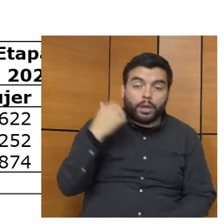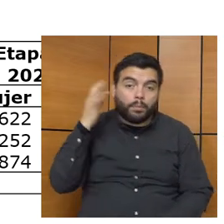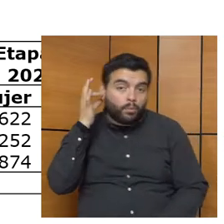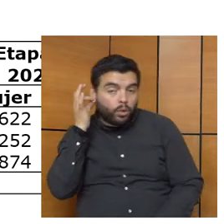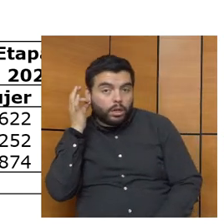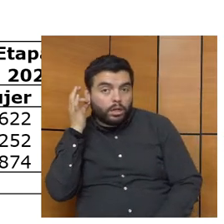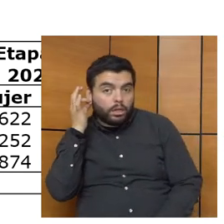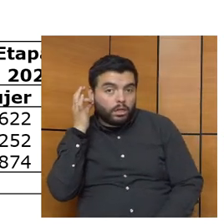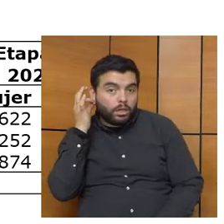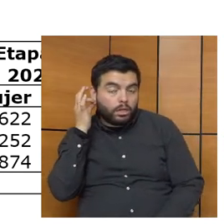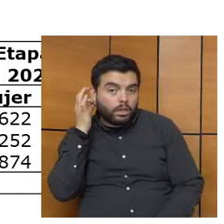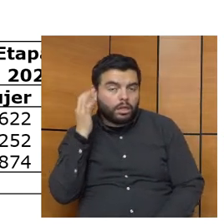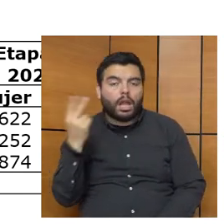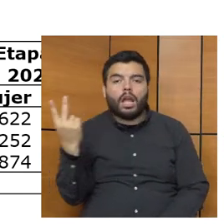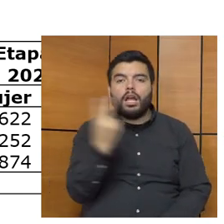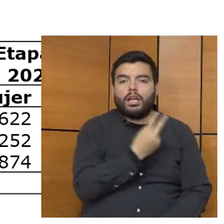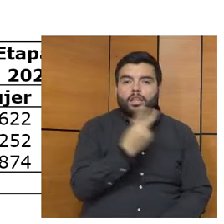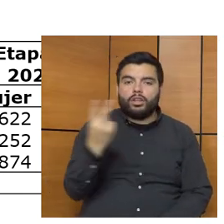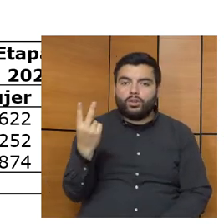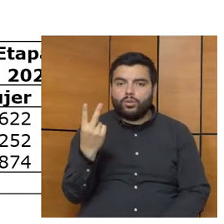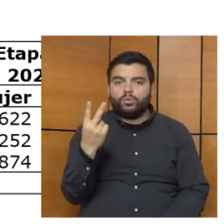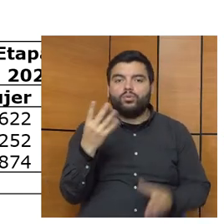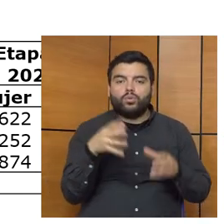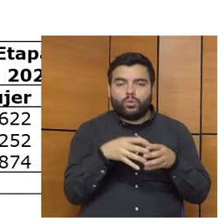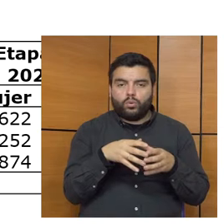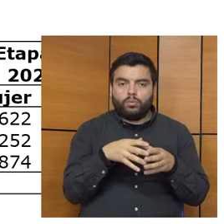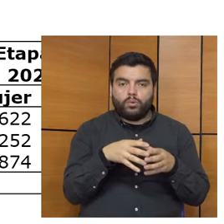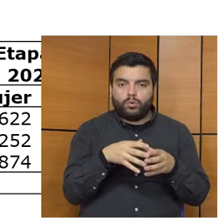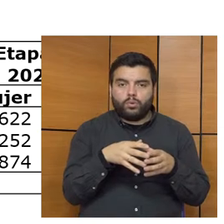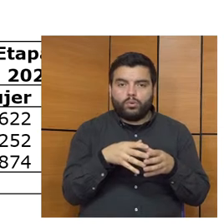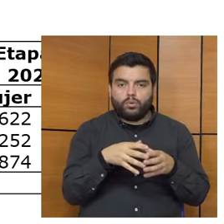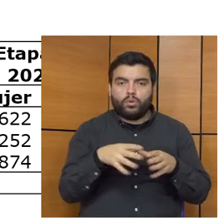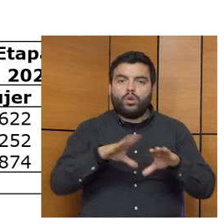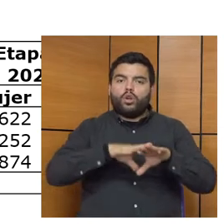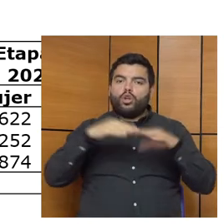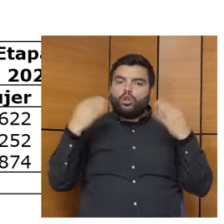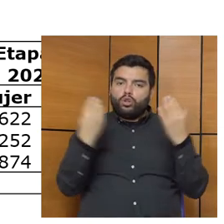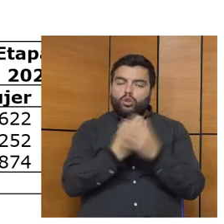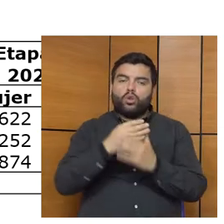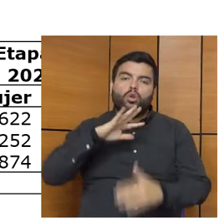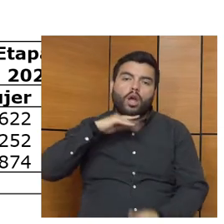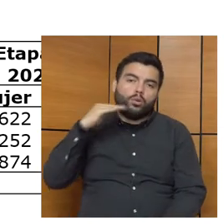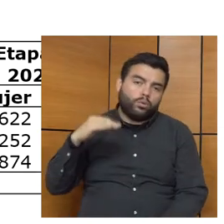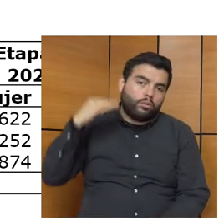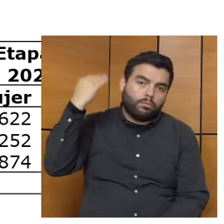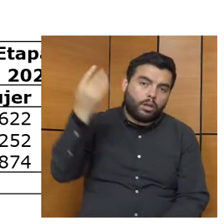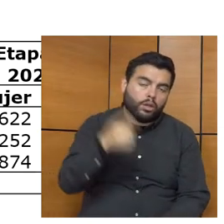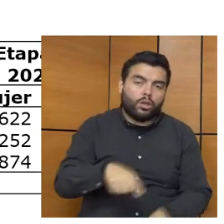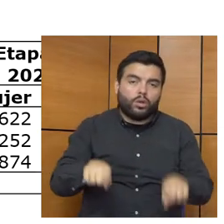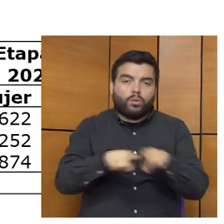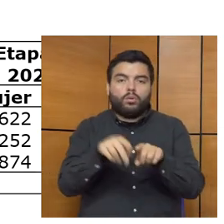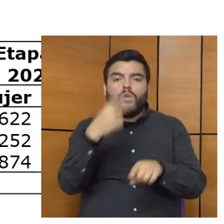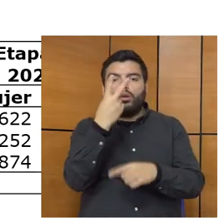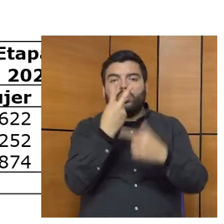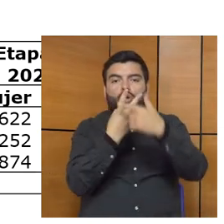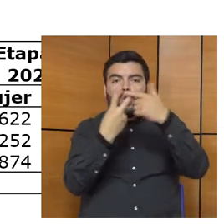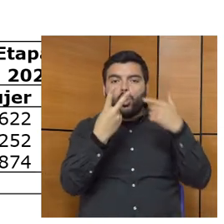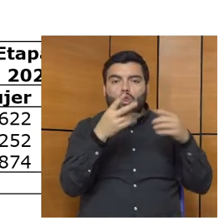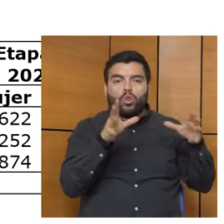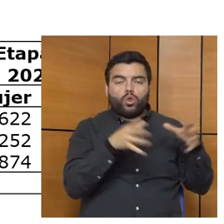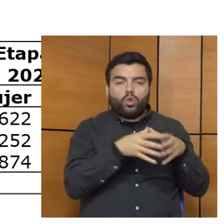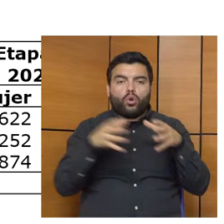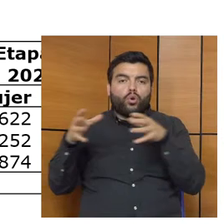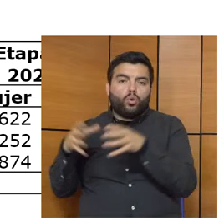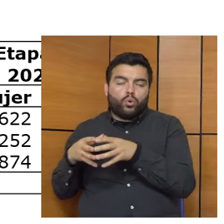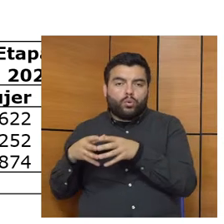también hay de dos generaciones, de dos grupos, o sea, no son todos los adultos mayores iguales, sino los hemos separado en dos grupos. O lo que llamamos la